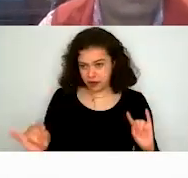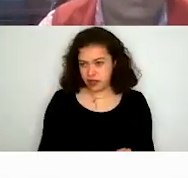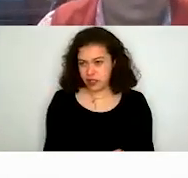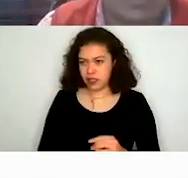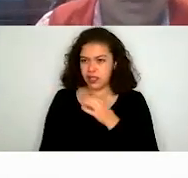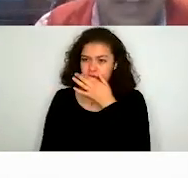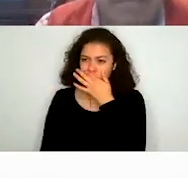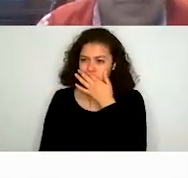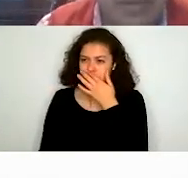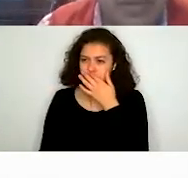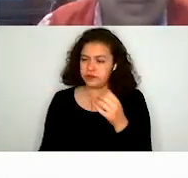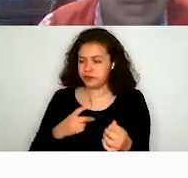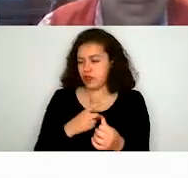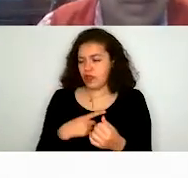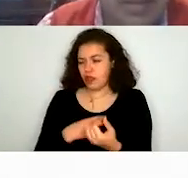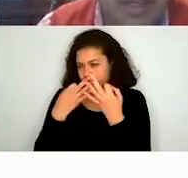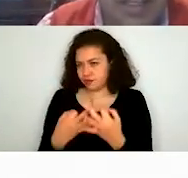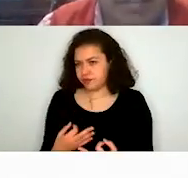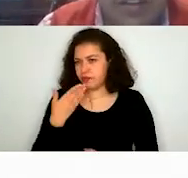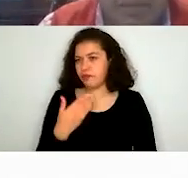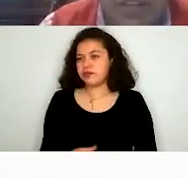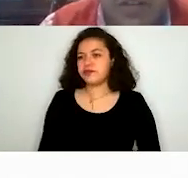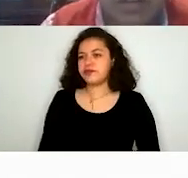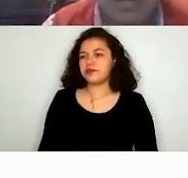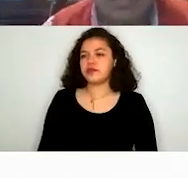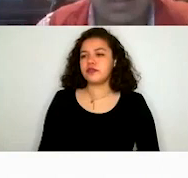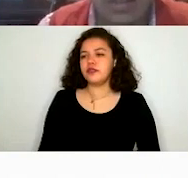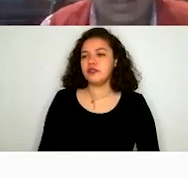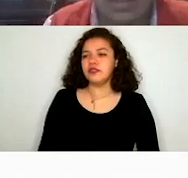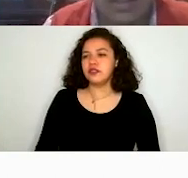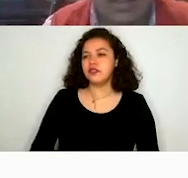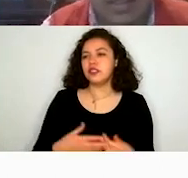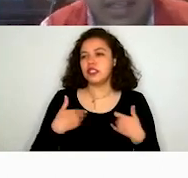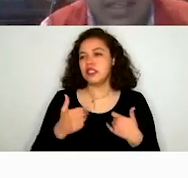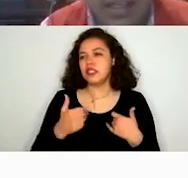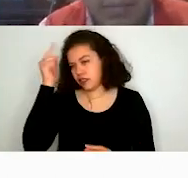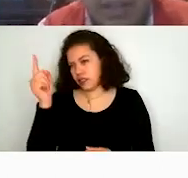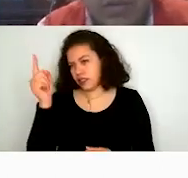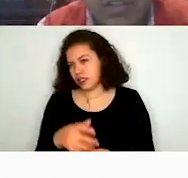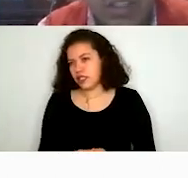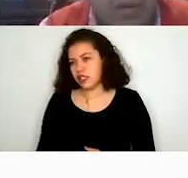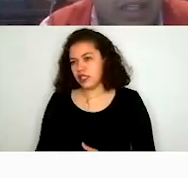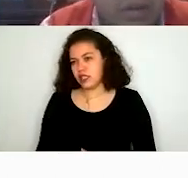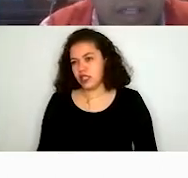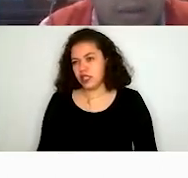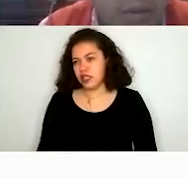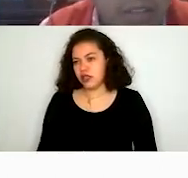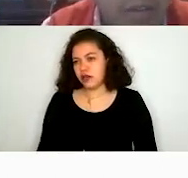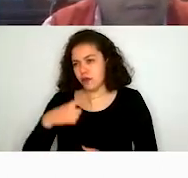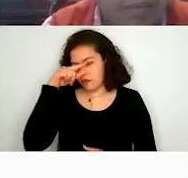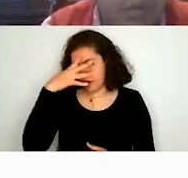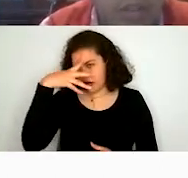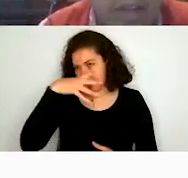debe ser apropiada y de fácil comprensión para adultos, incluyendo ruta de